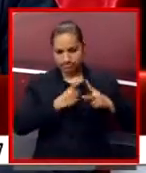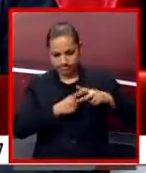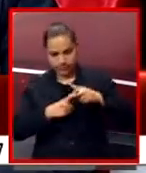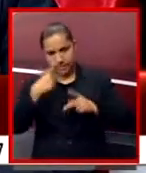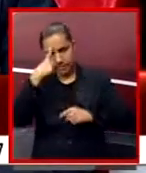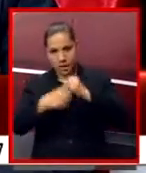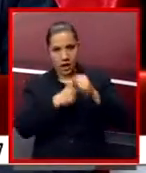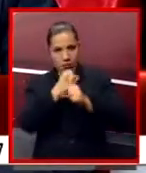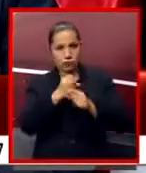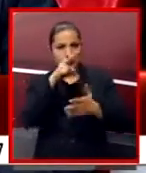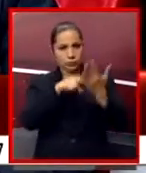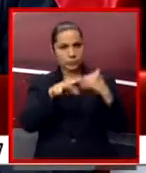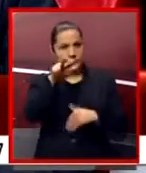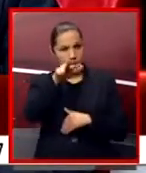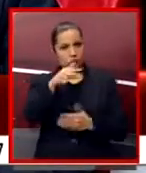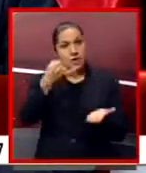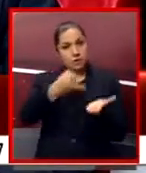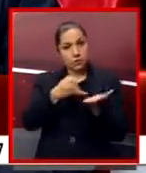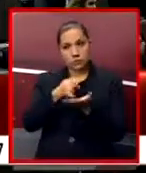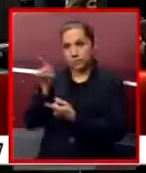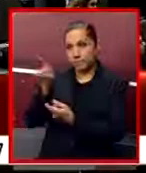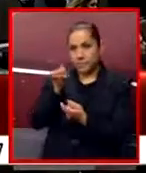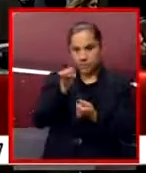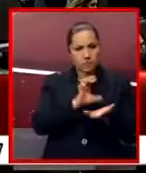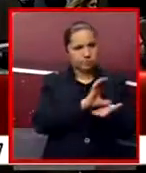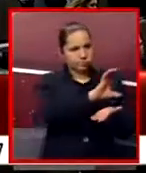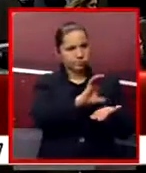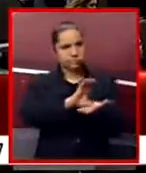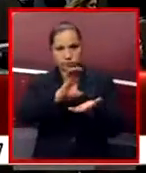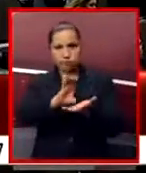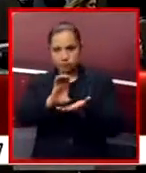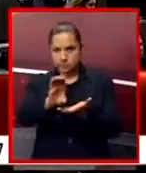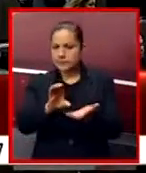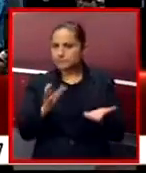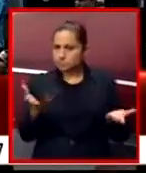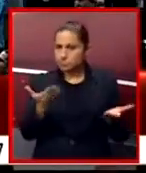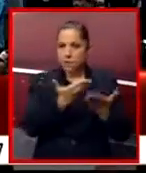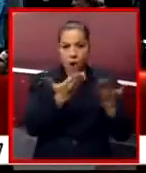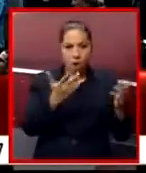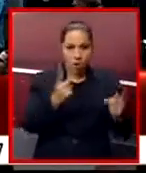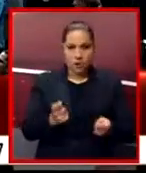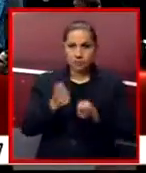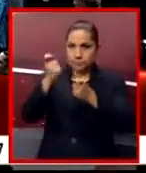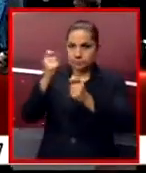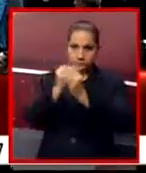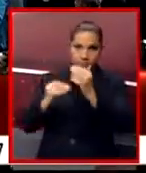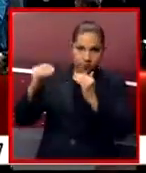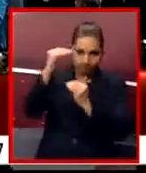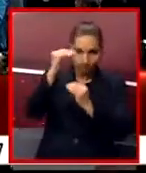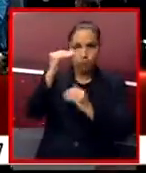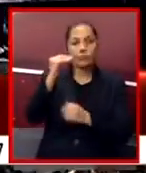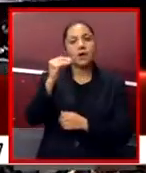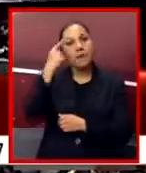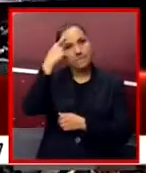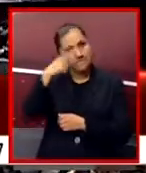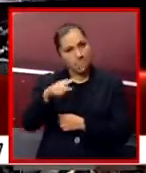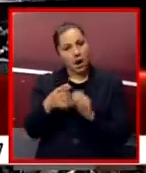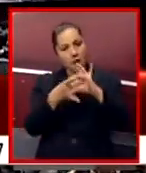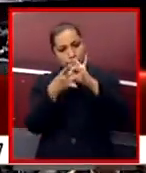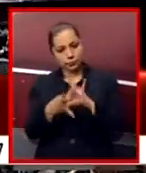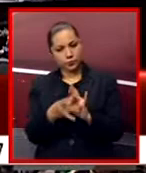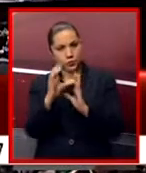para el ejercicio fiscal 2018. Pasa al Ejecutivo Federal para sus